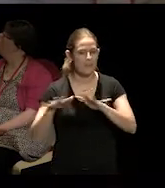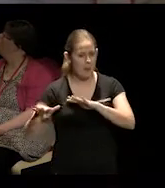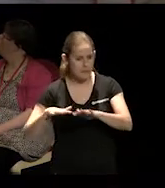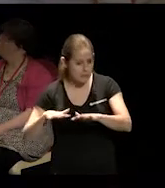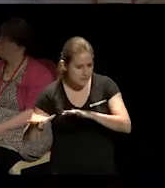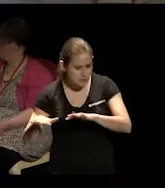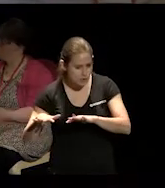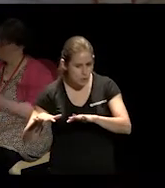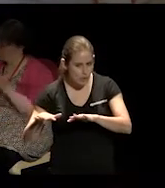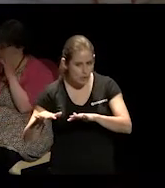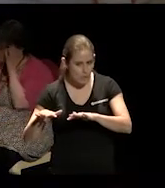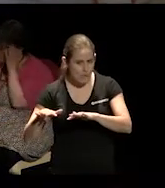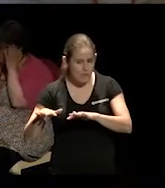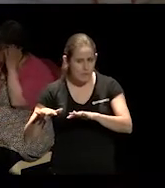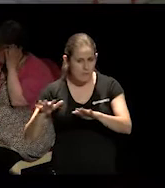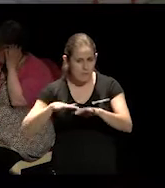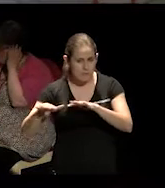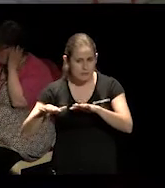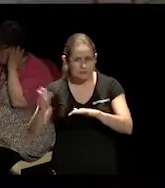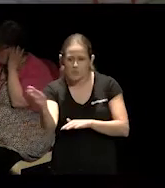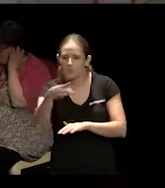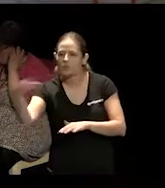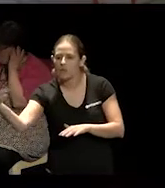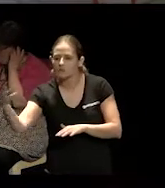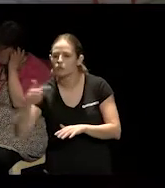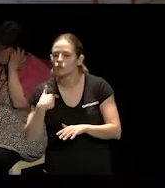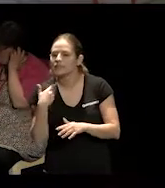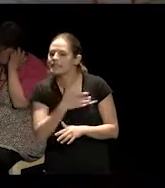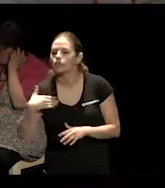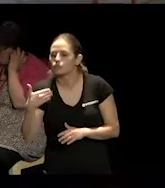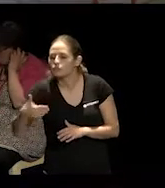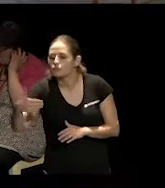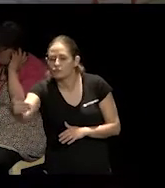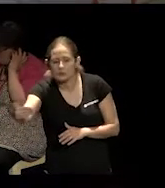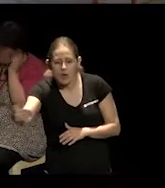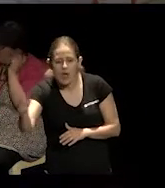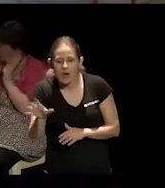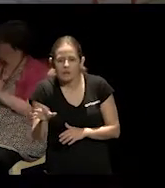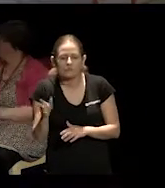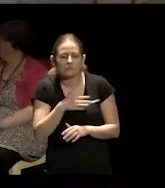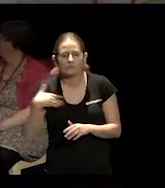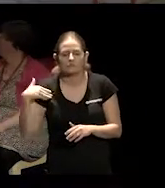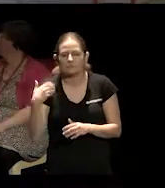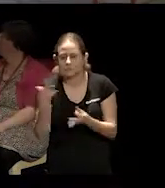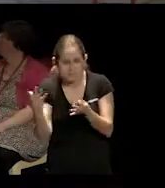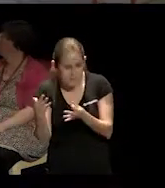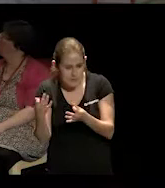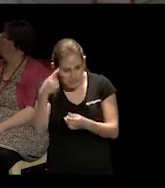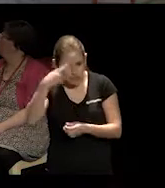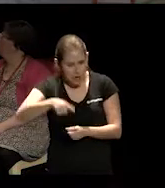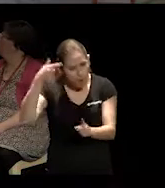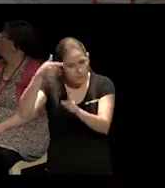con finalidad. ¿Cuál es la finalidad? La comunicación y el proceso expresivo. La